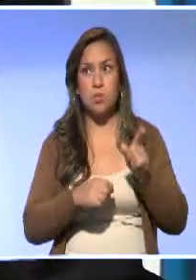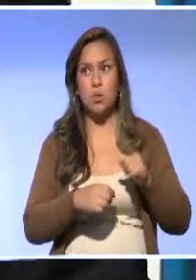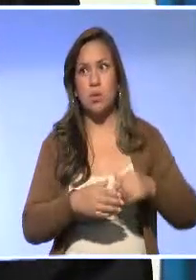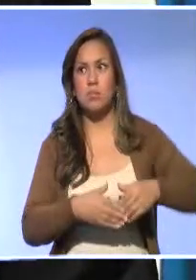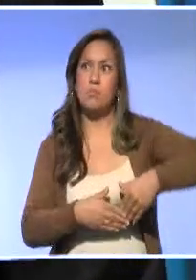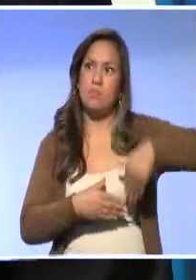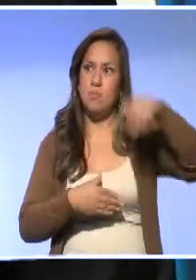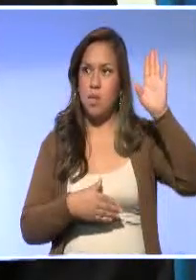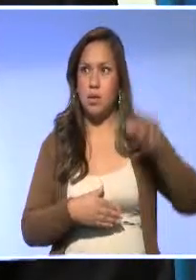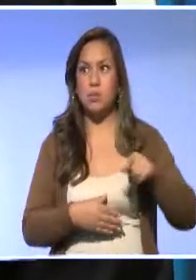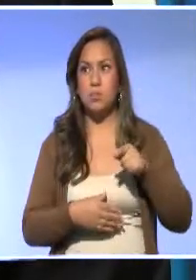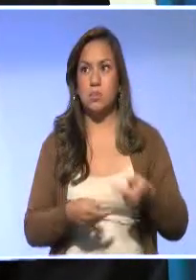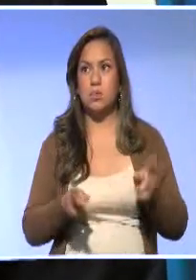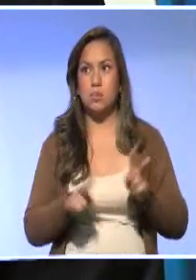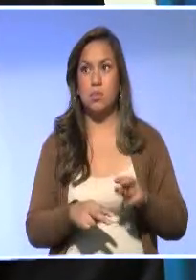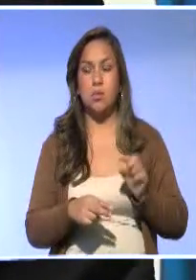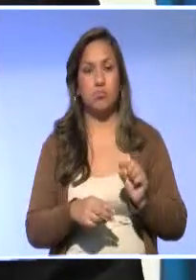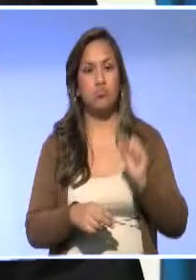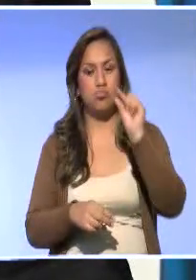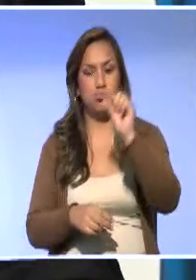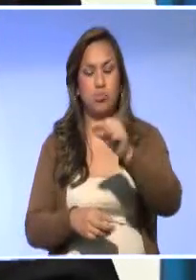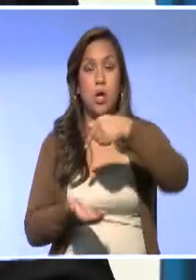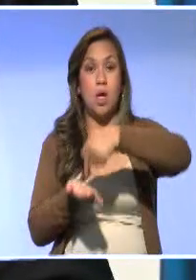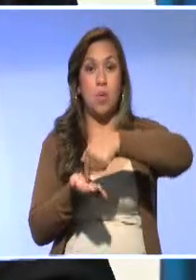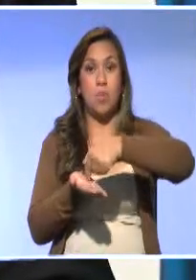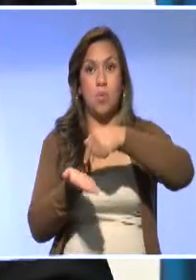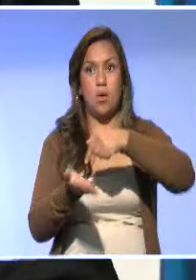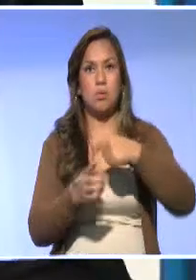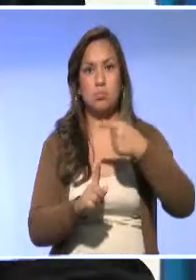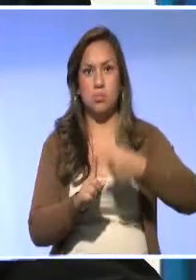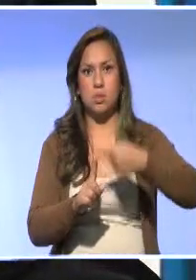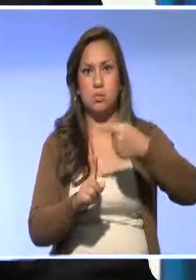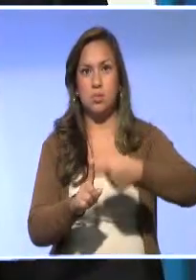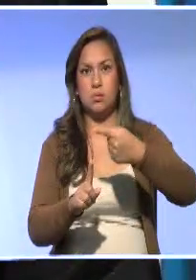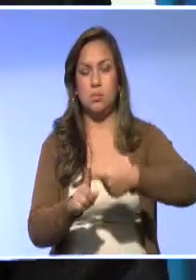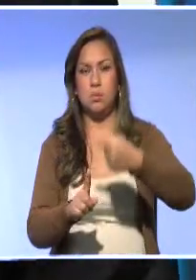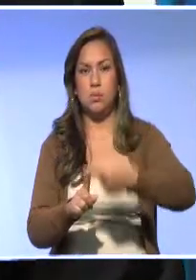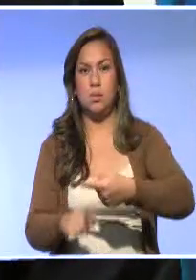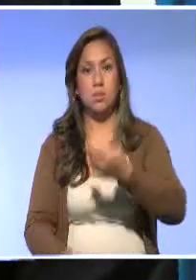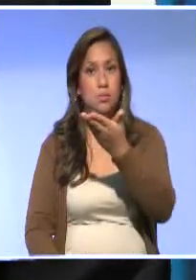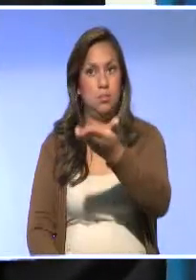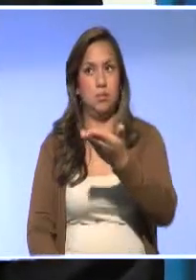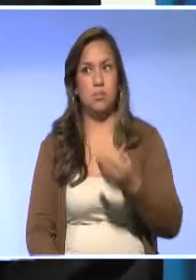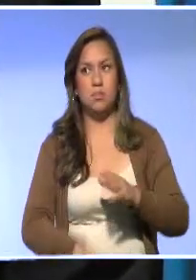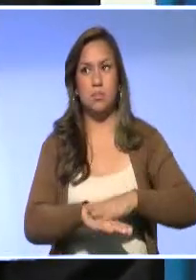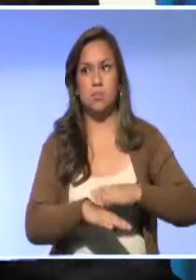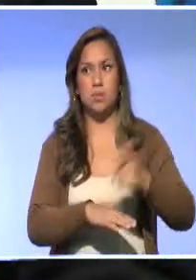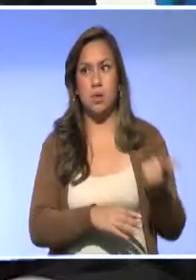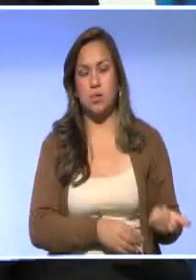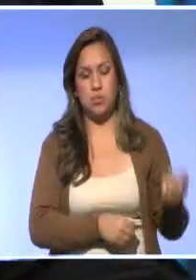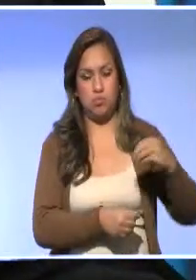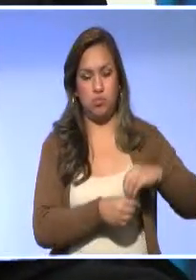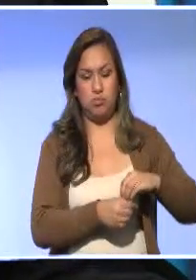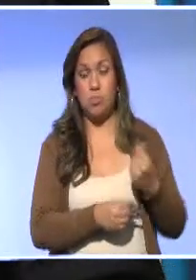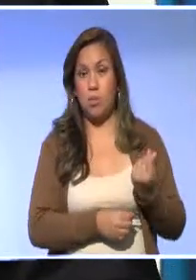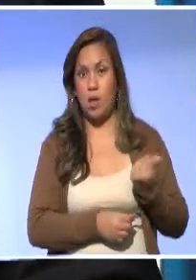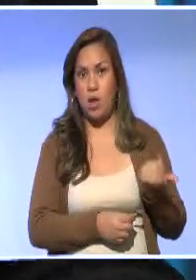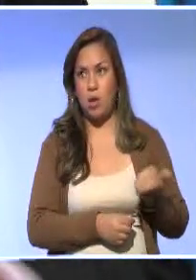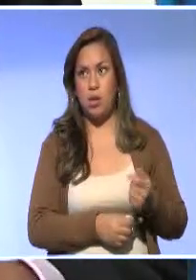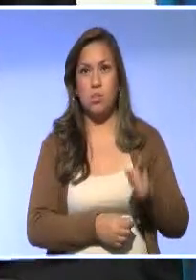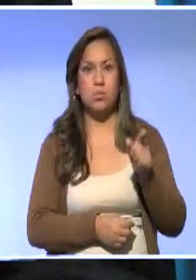décimo porque va a tener una pequeña rentabilidad que me da le ha generado esos recursos productos de estar en una libreta de ahorros pero si usted es